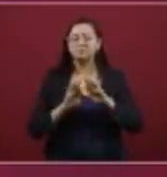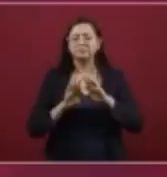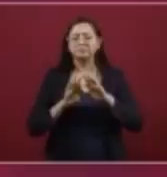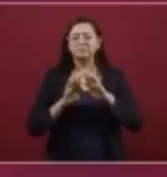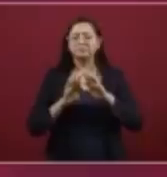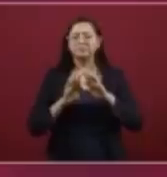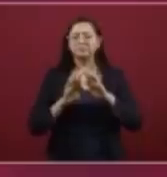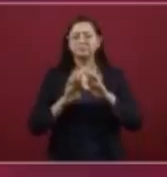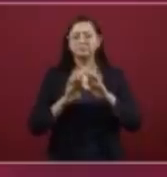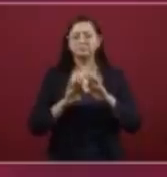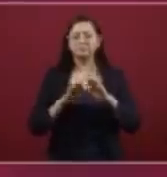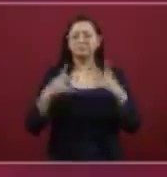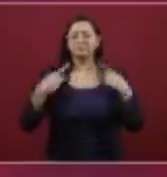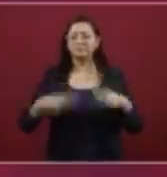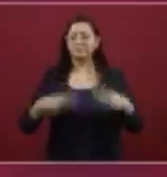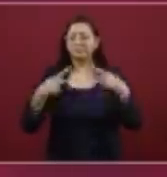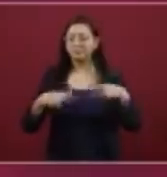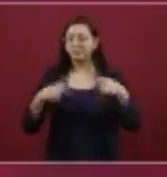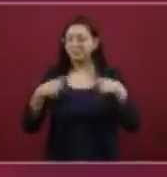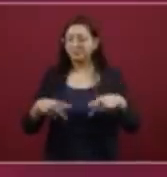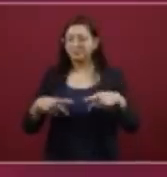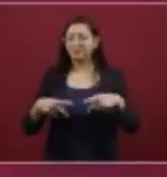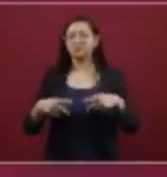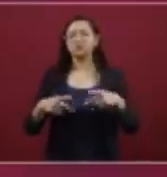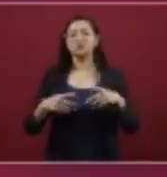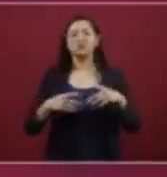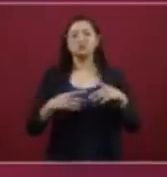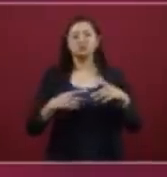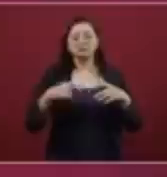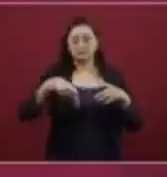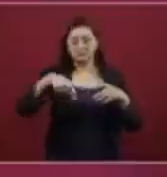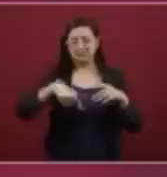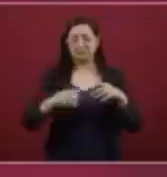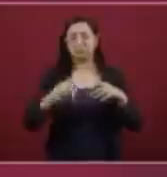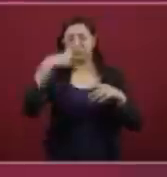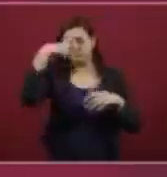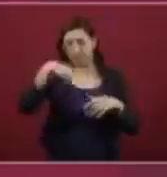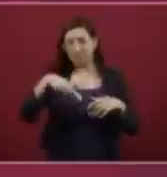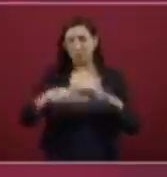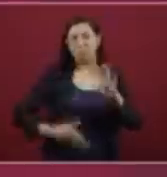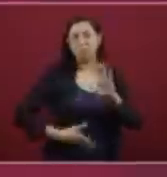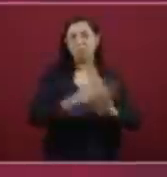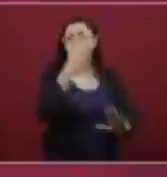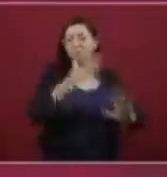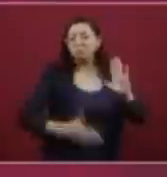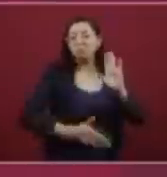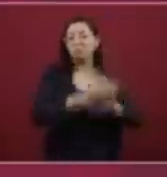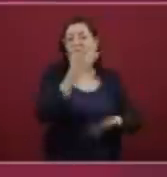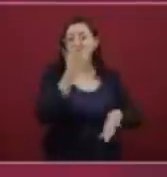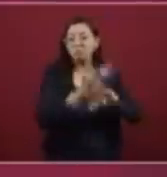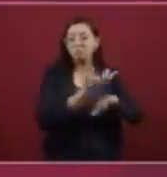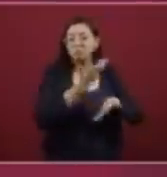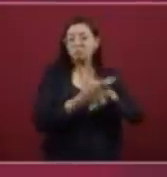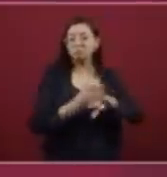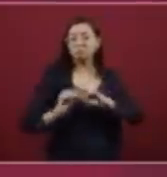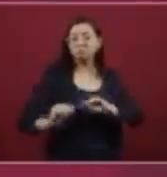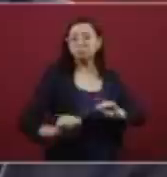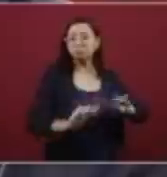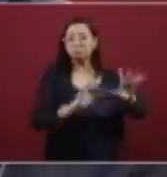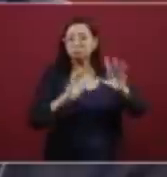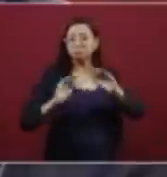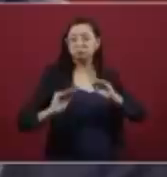los flujos migratorios de mexicanos a Estados Unidos son muy bajos,